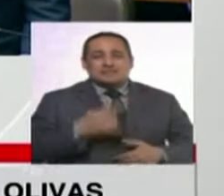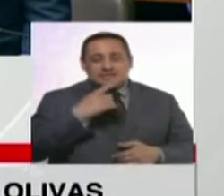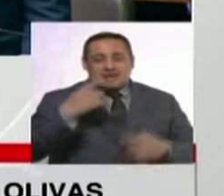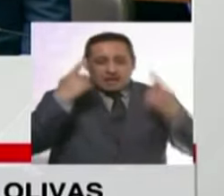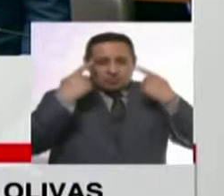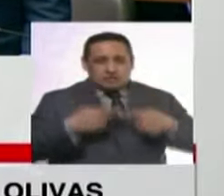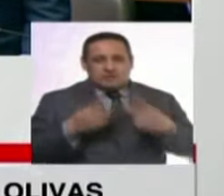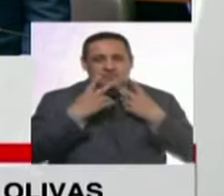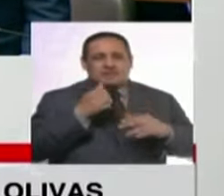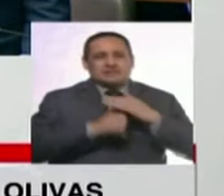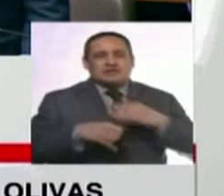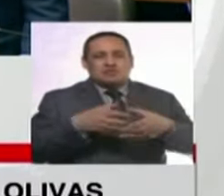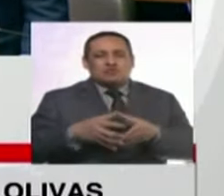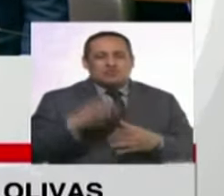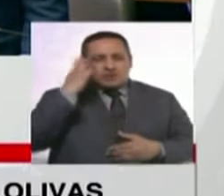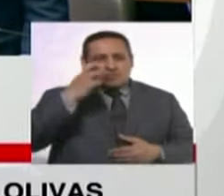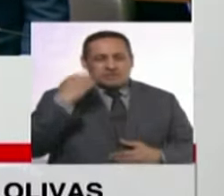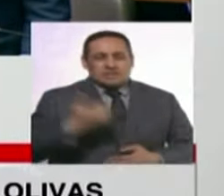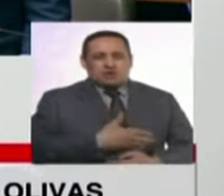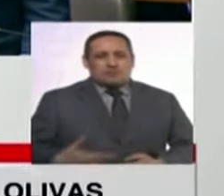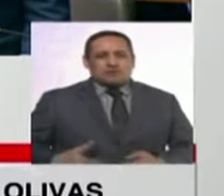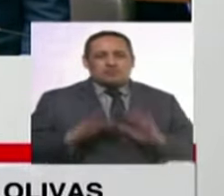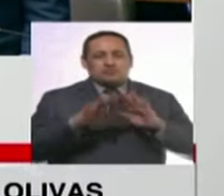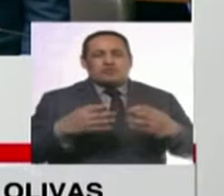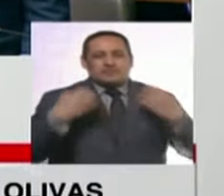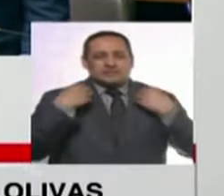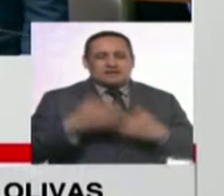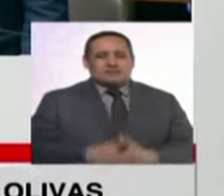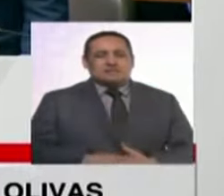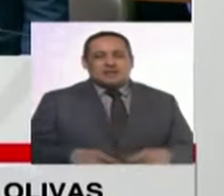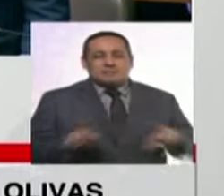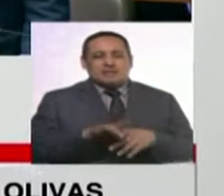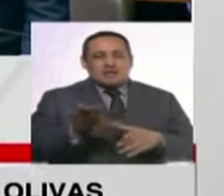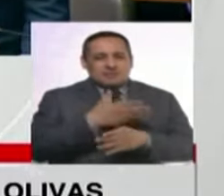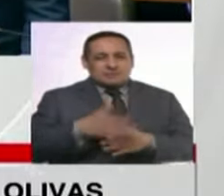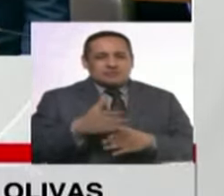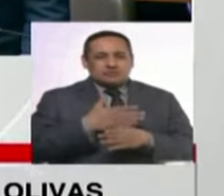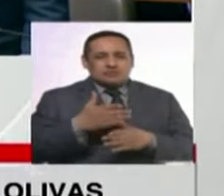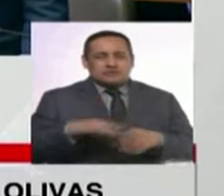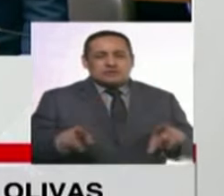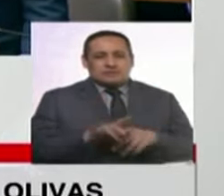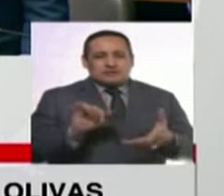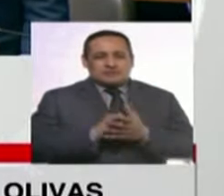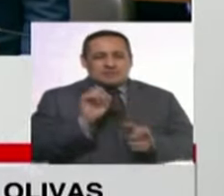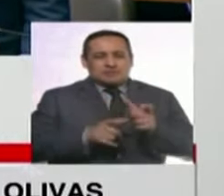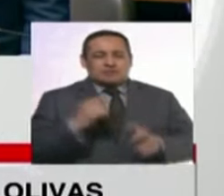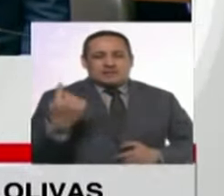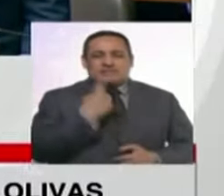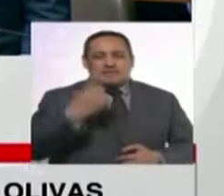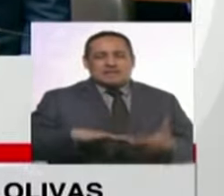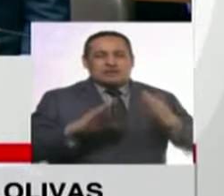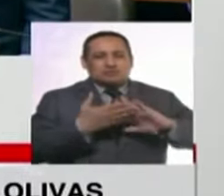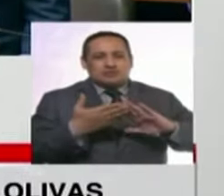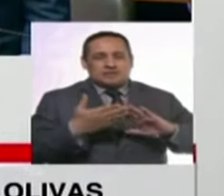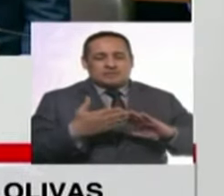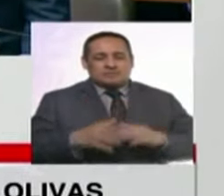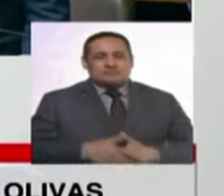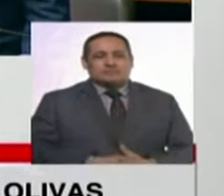considerados dentro de las políticas públicas de su despacho La pasión de la ciudadanía de la sociedad